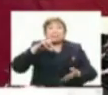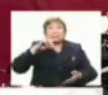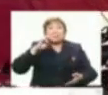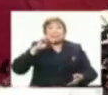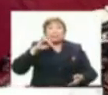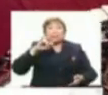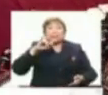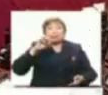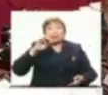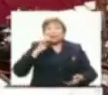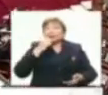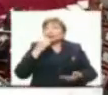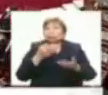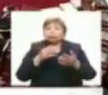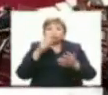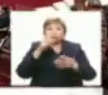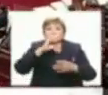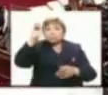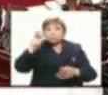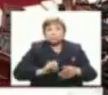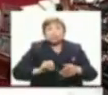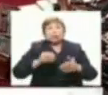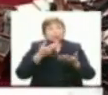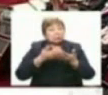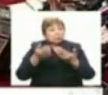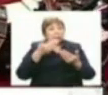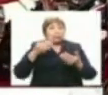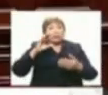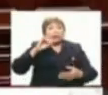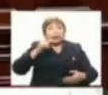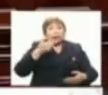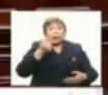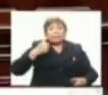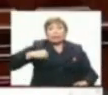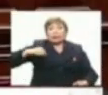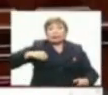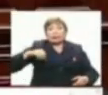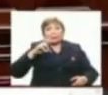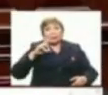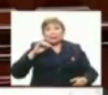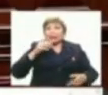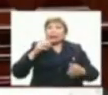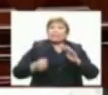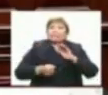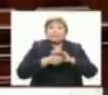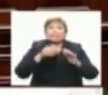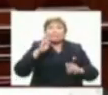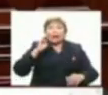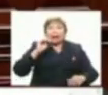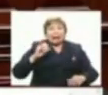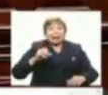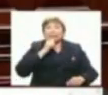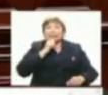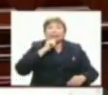crédito con tasas preferenciales a través de las cajas rurales y cajas municipales y banca privada y el Banco de la